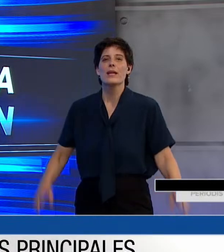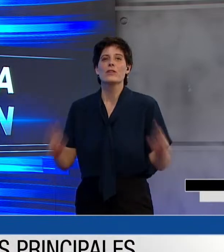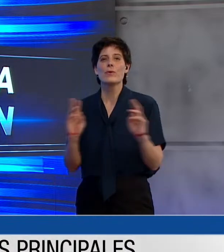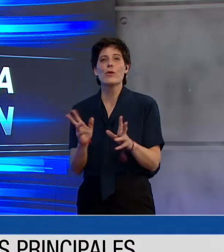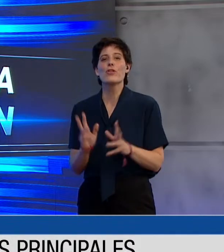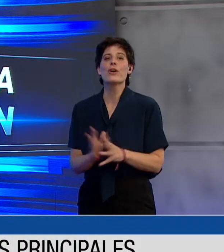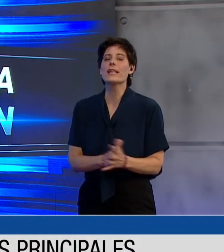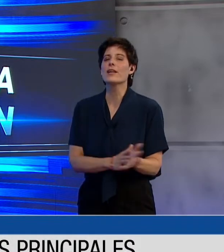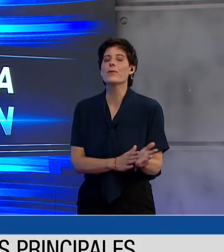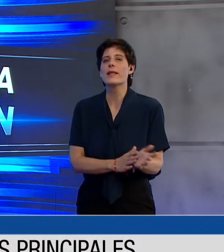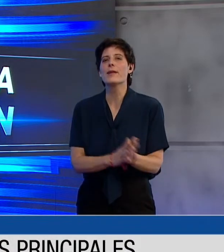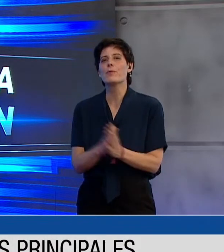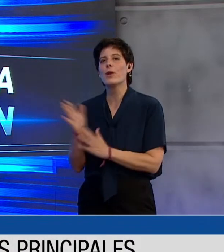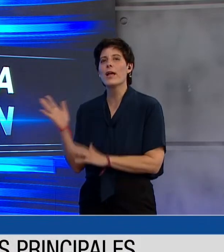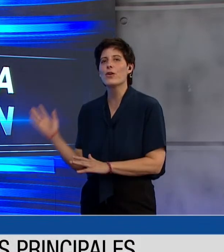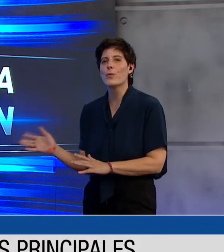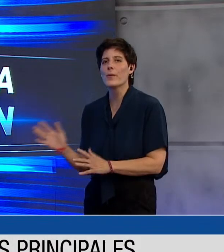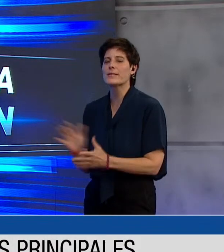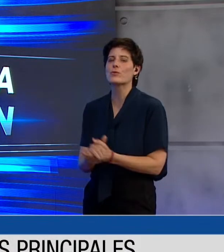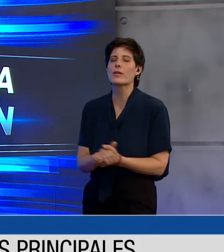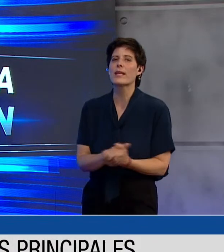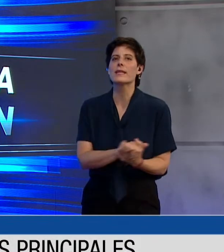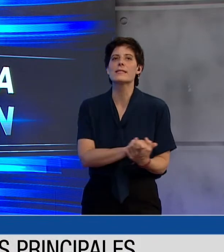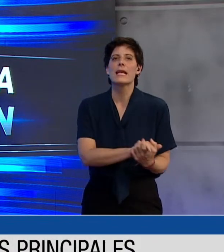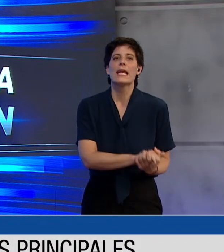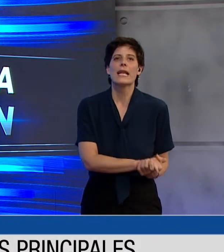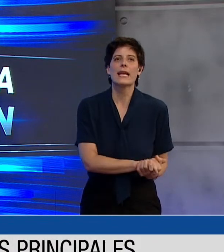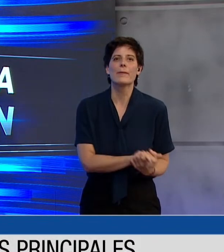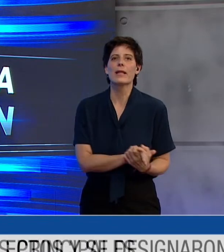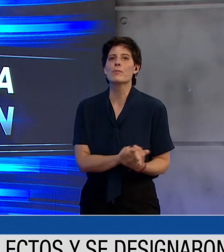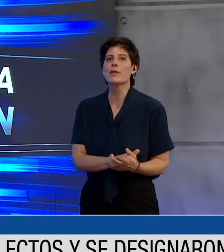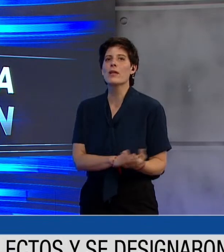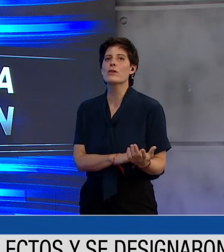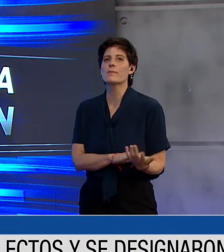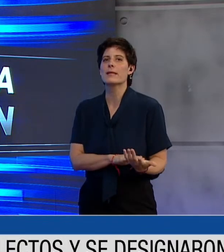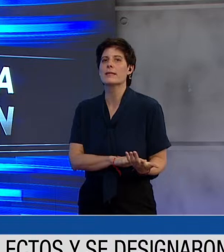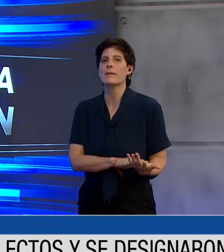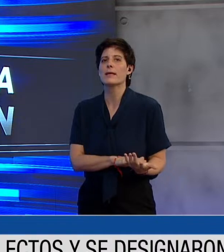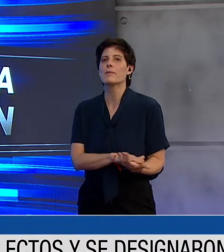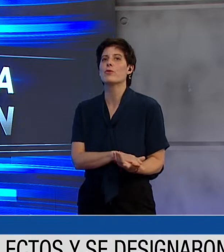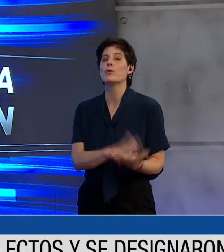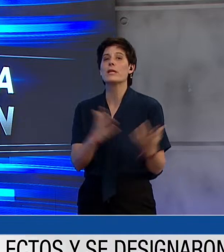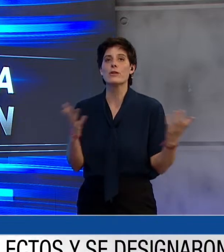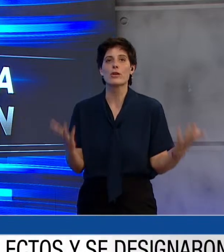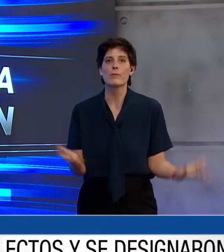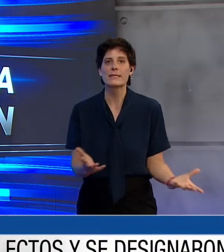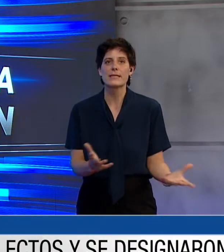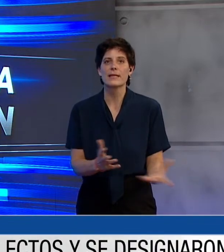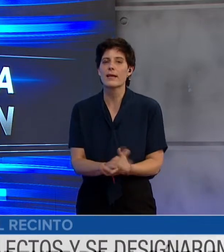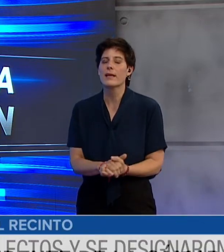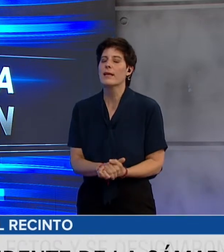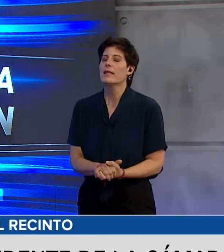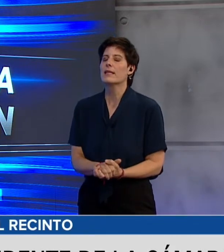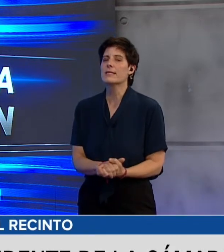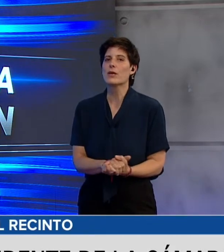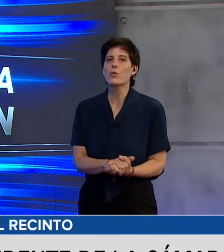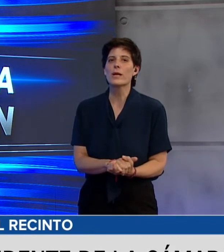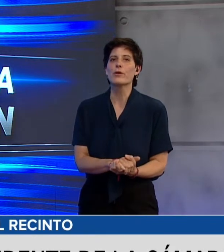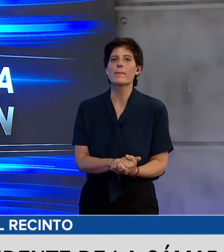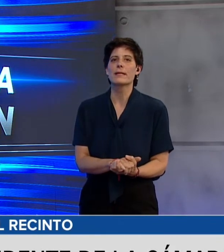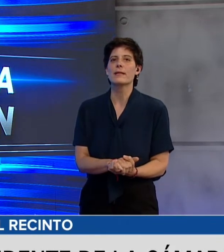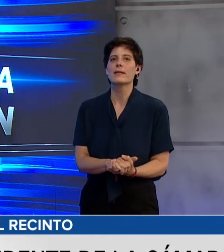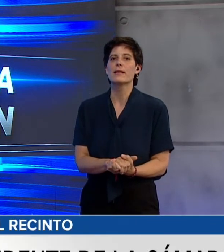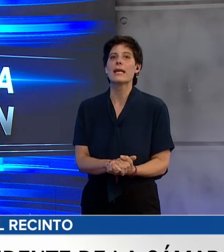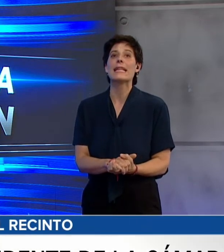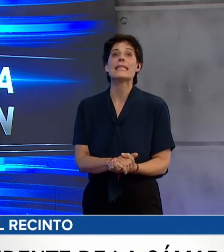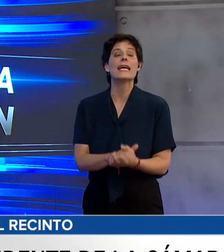139. Tuvimos dos grandes novedades. Por un lado, nuevas autoridades en la Cámara de Diputados. Martín Menem fue ungido como presidente de este cuerpo y